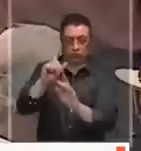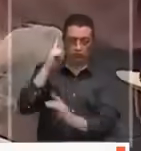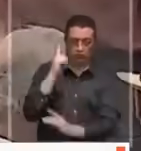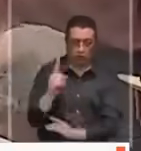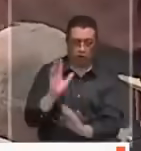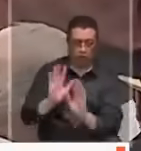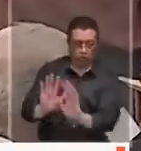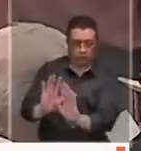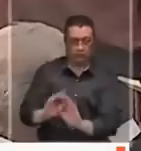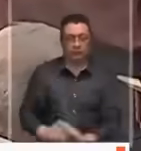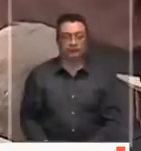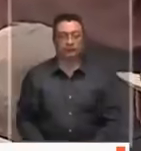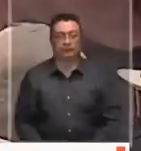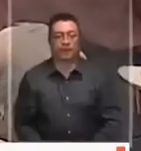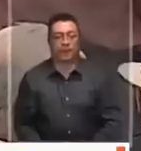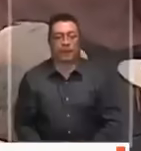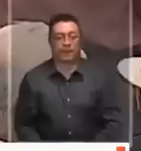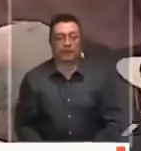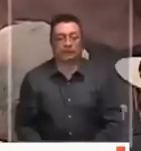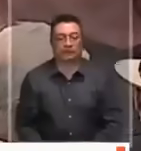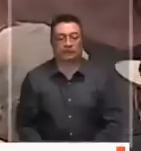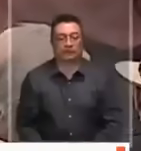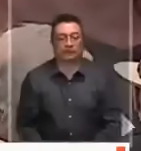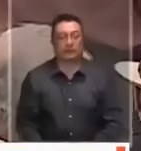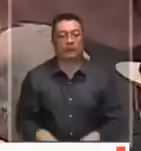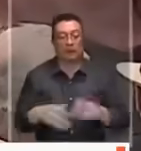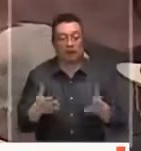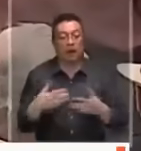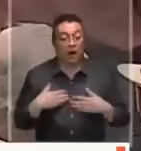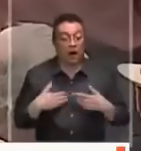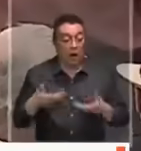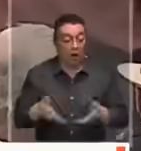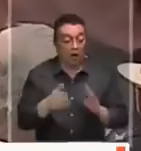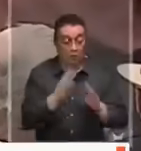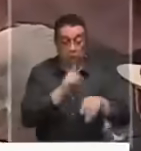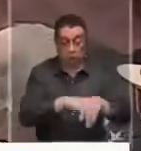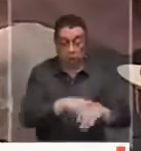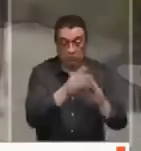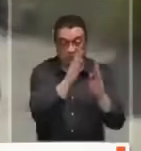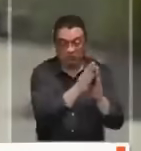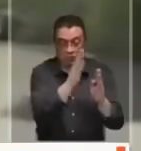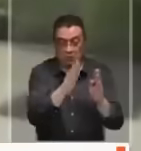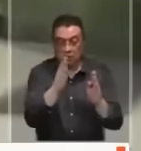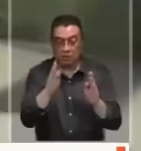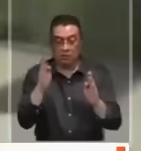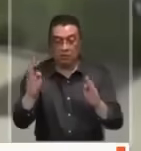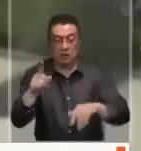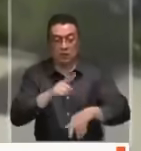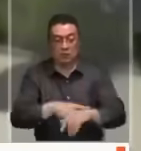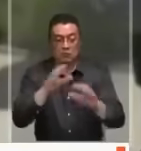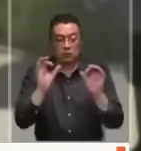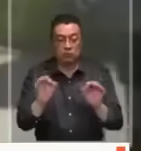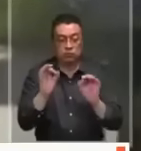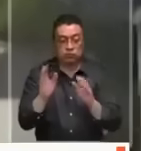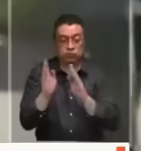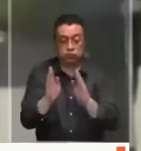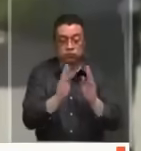entierro. Estamos dentro de, más o menos, en todo caso, se ha tratado de ajustar los tiempos para